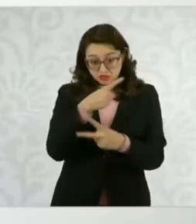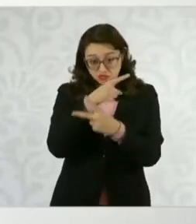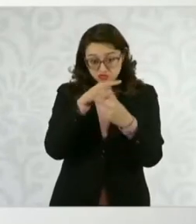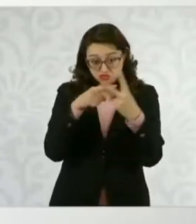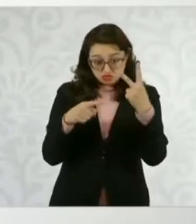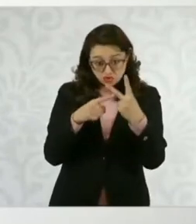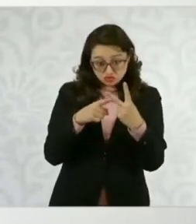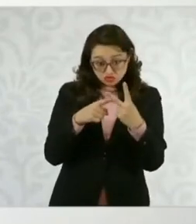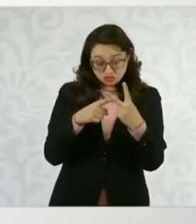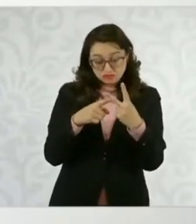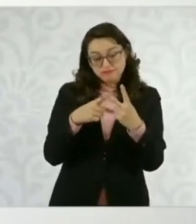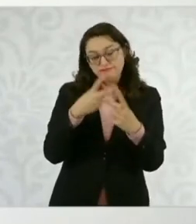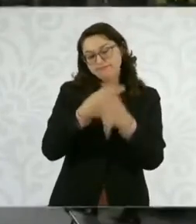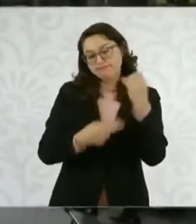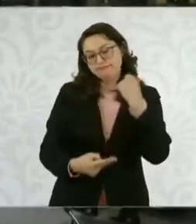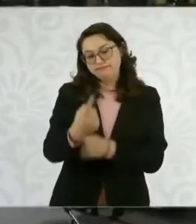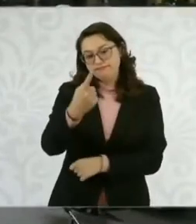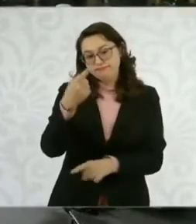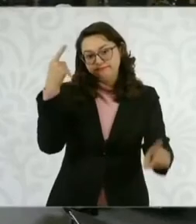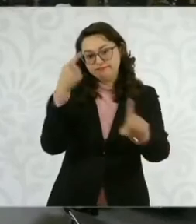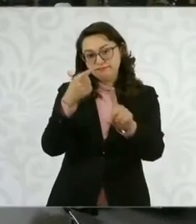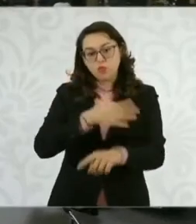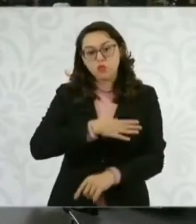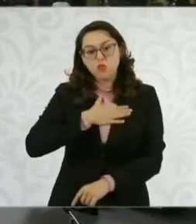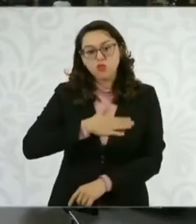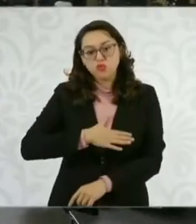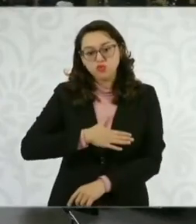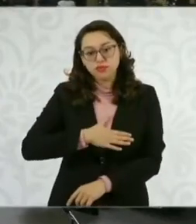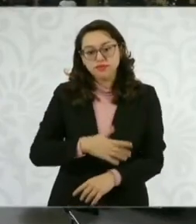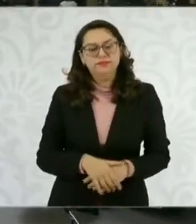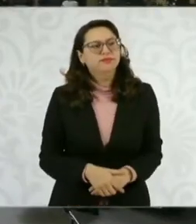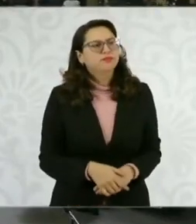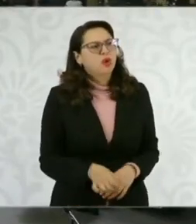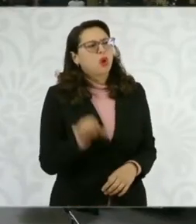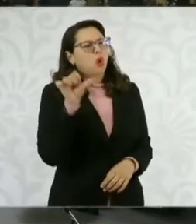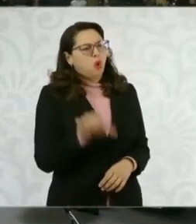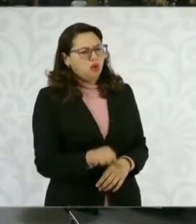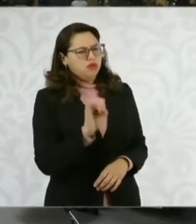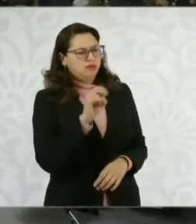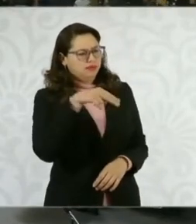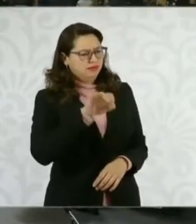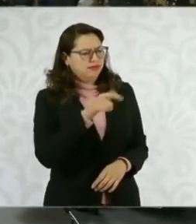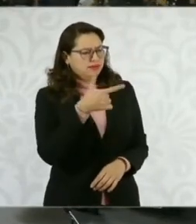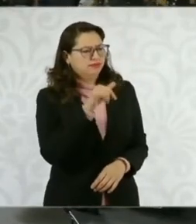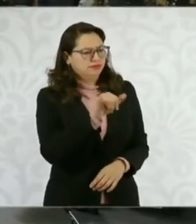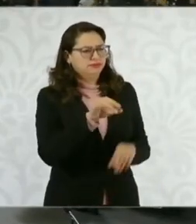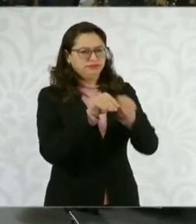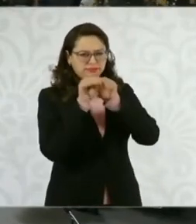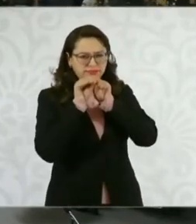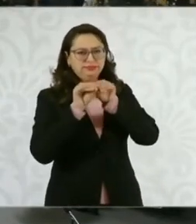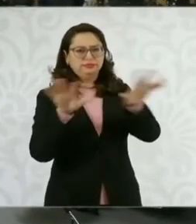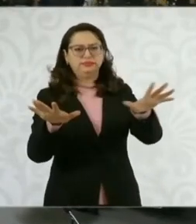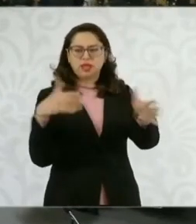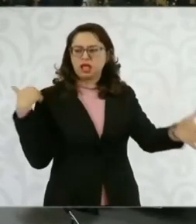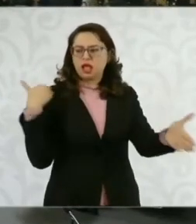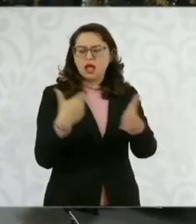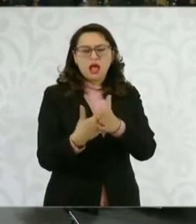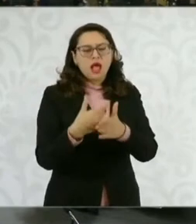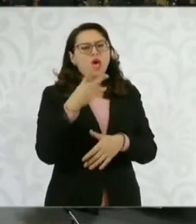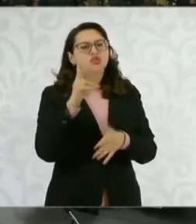cuentas. Hoy el INEGI, por cierto, presenta el dato de cómo está el empleo al cierre del mes de